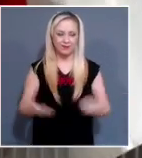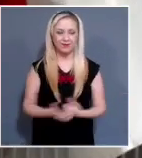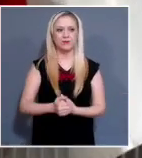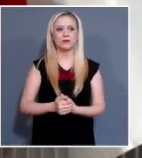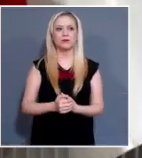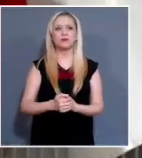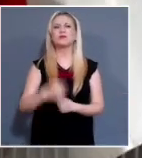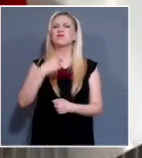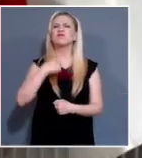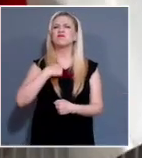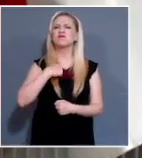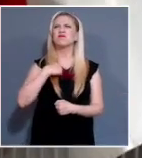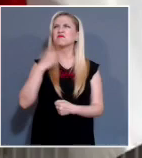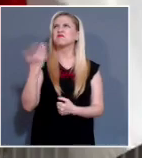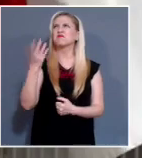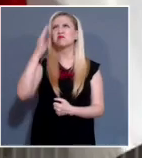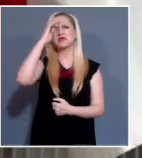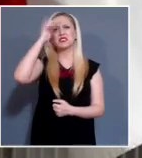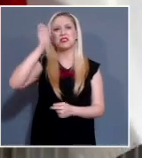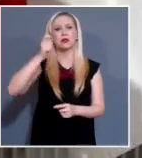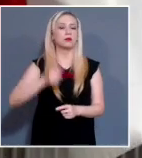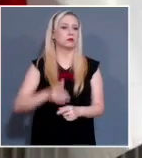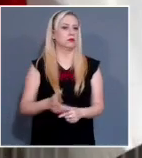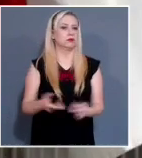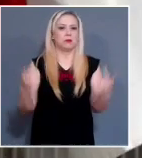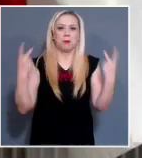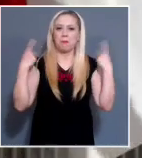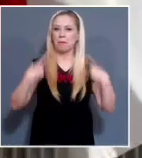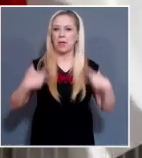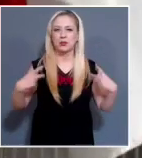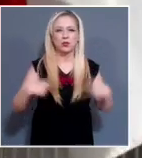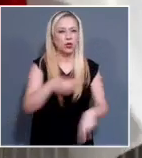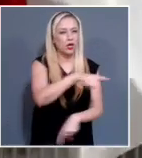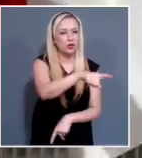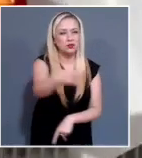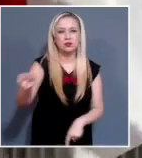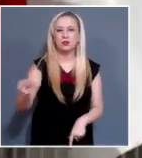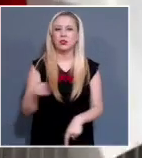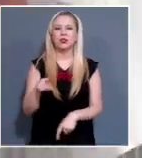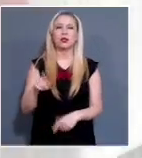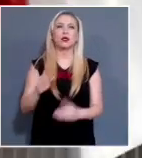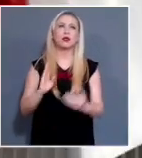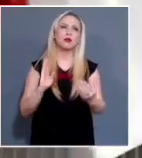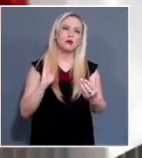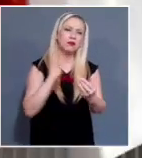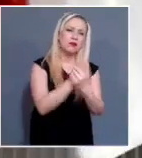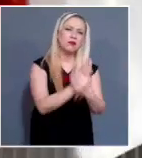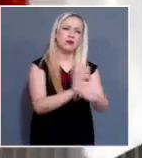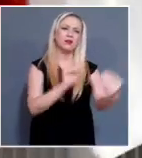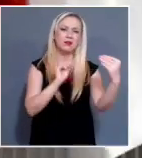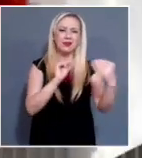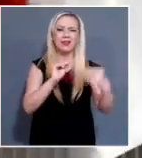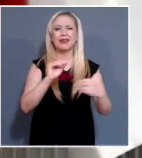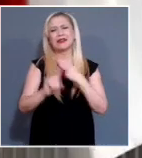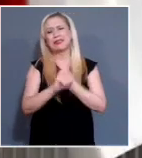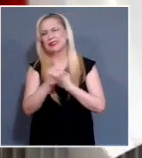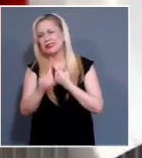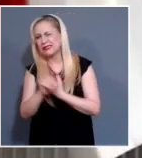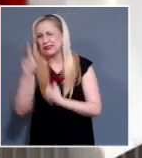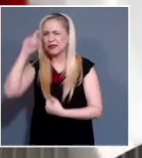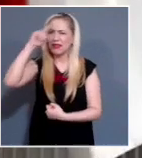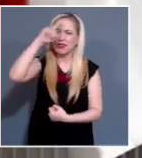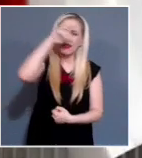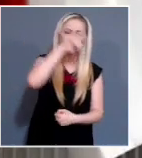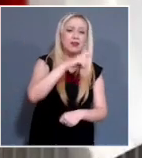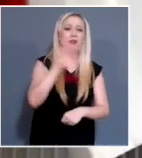muchísimo las personas que litigan sus problemas, a pesar de tener todo en contra. La familia que ya perdió o